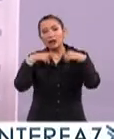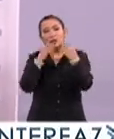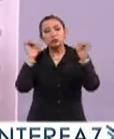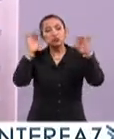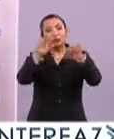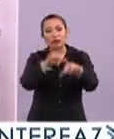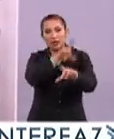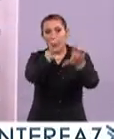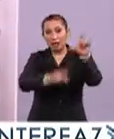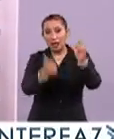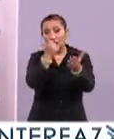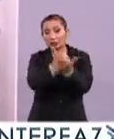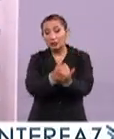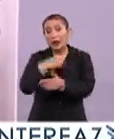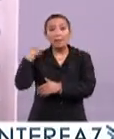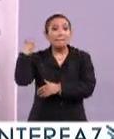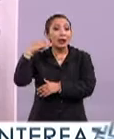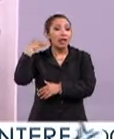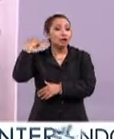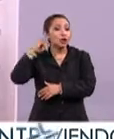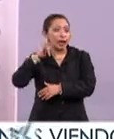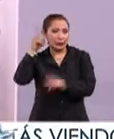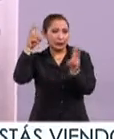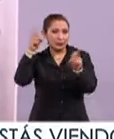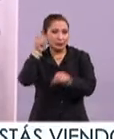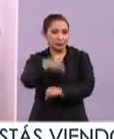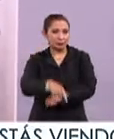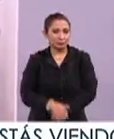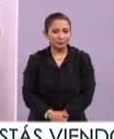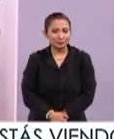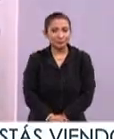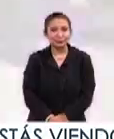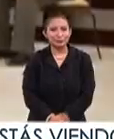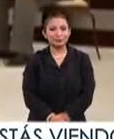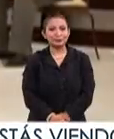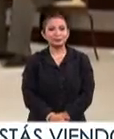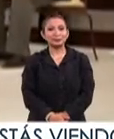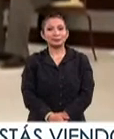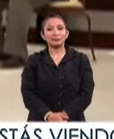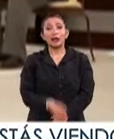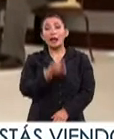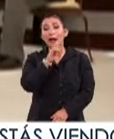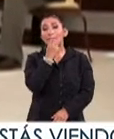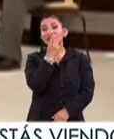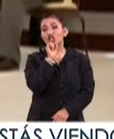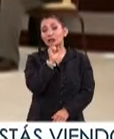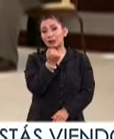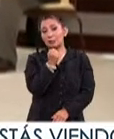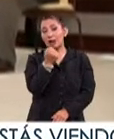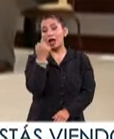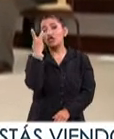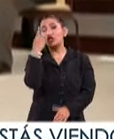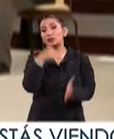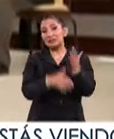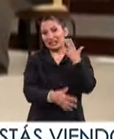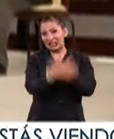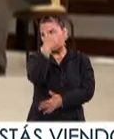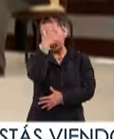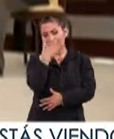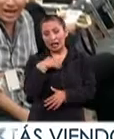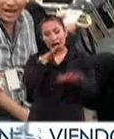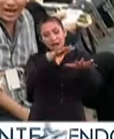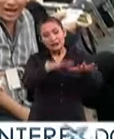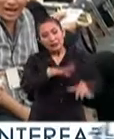nacional que se lleva a cabo en la ciudad de Mérida, Yucatán, sobre este tema. El 25 de septiembre de 2015,